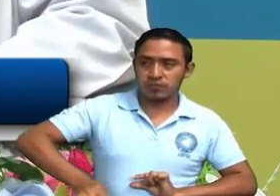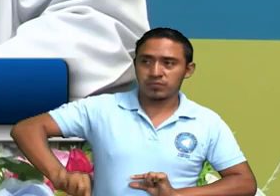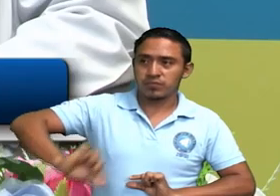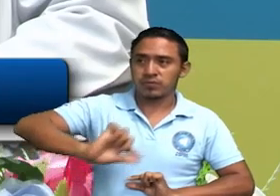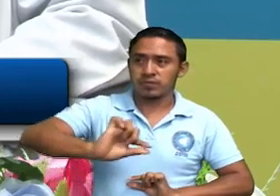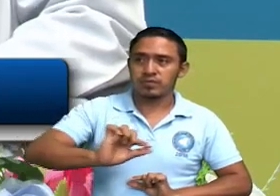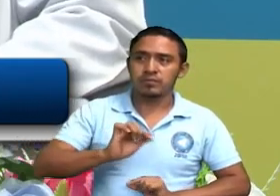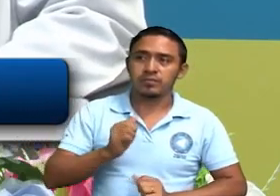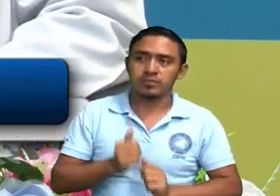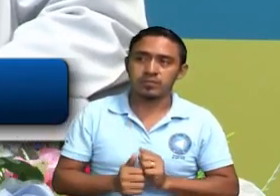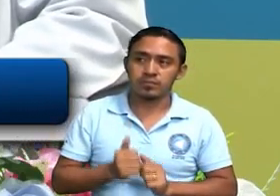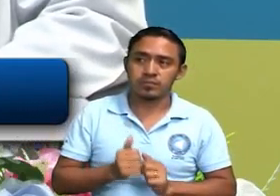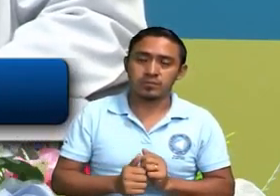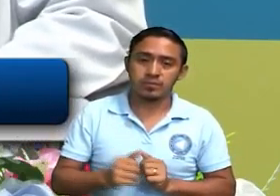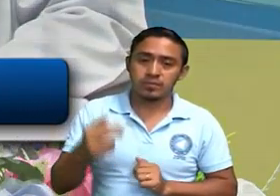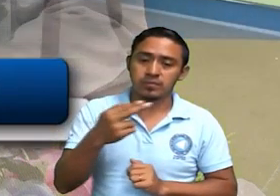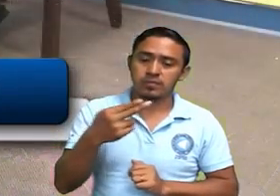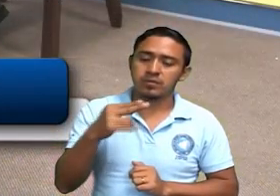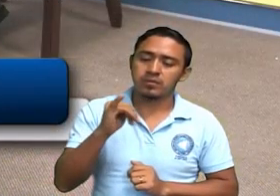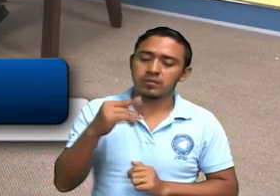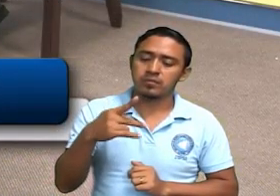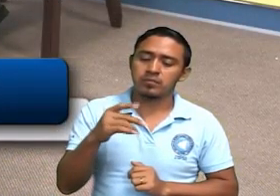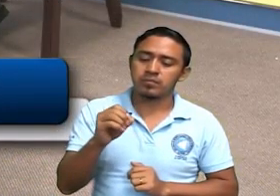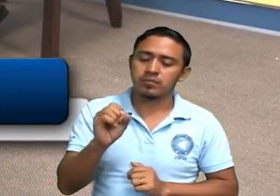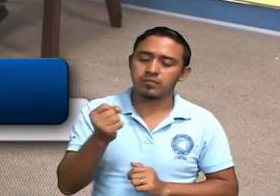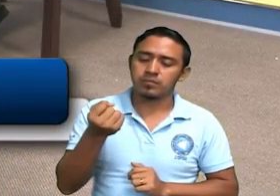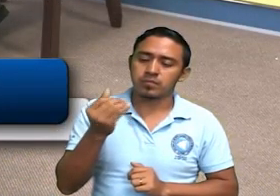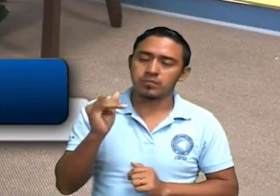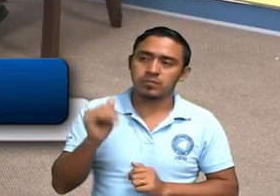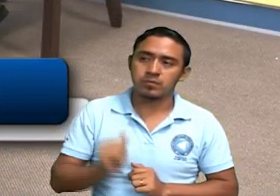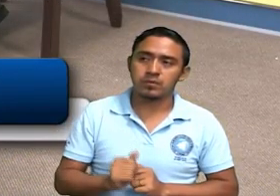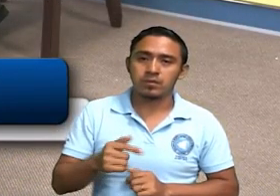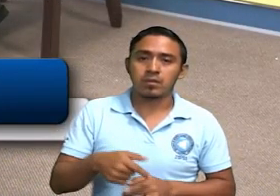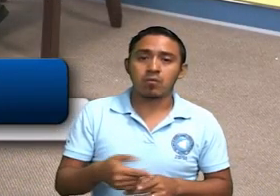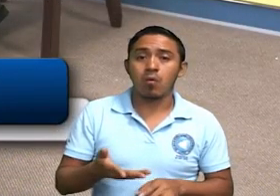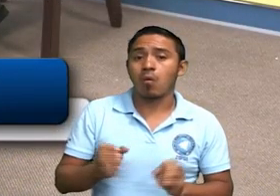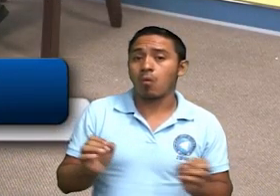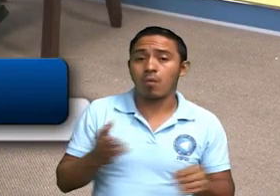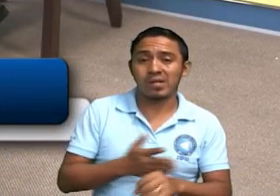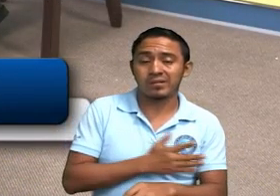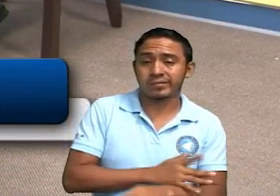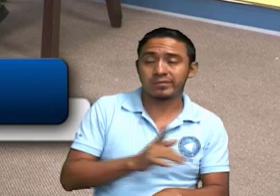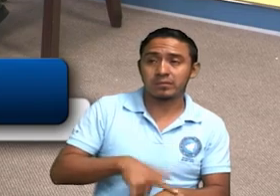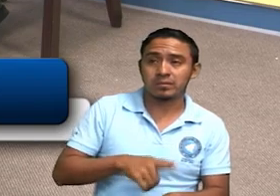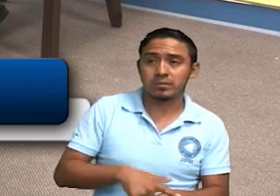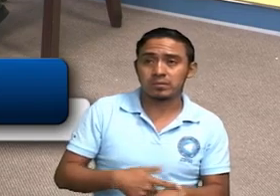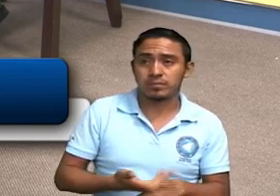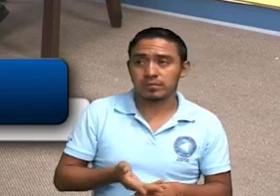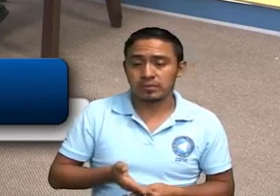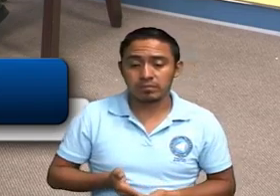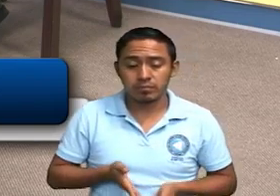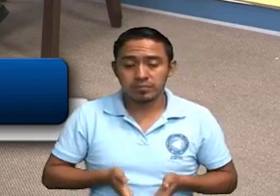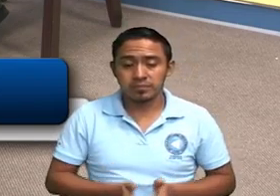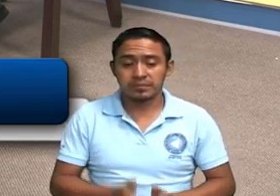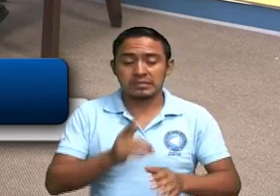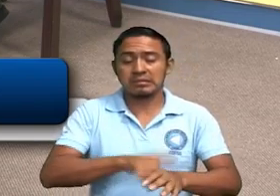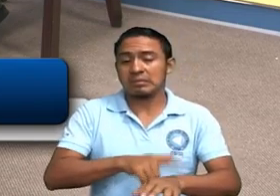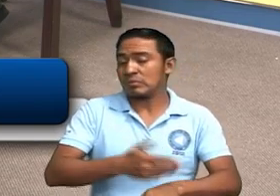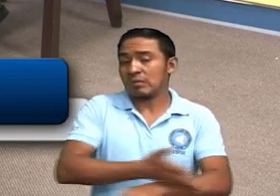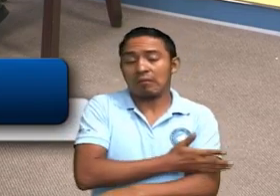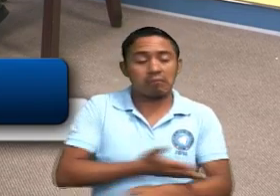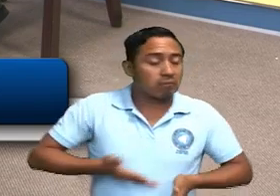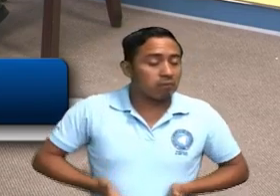sufrir el paciente una hipoxia, ¿verdad? O que haya nacido antes de tiempo. Un niño prematuro. Prematuro, que le